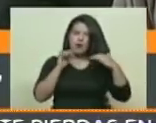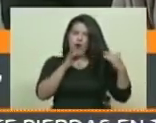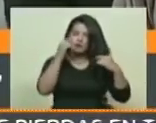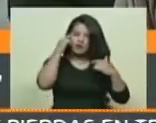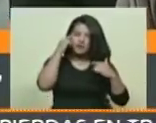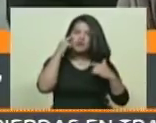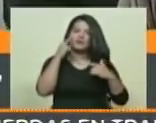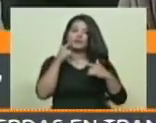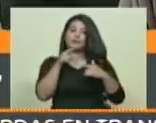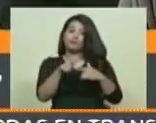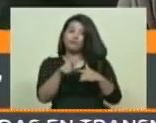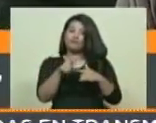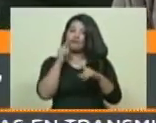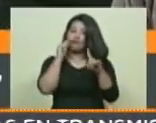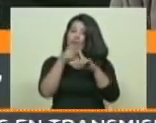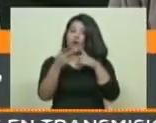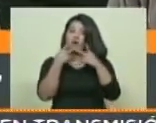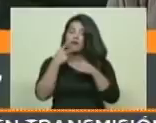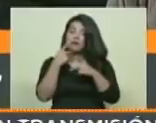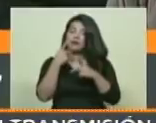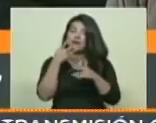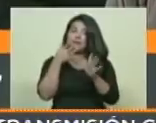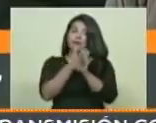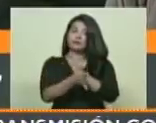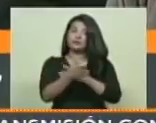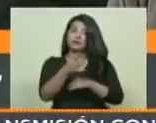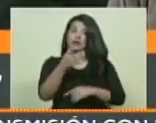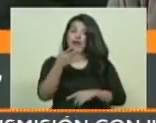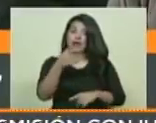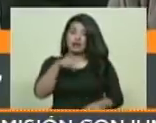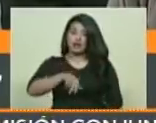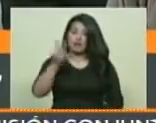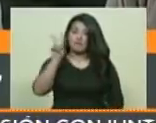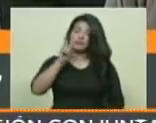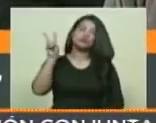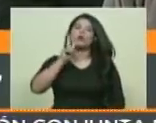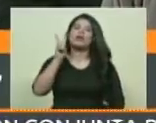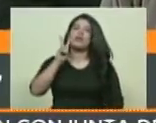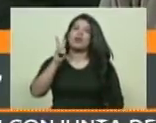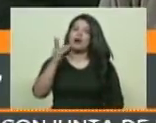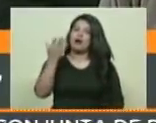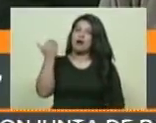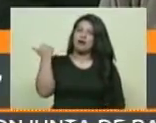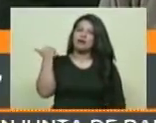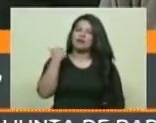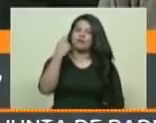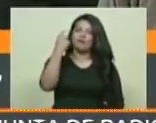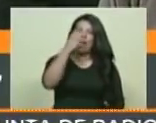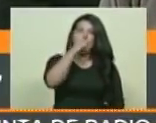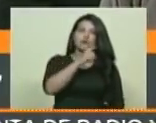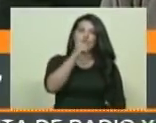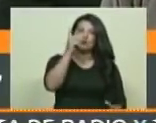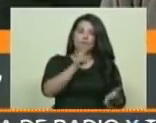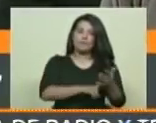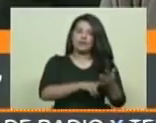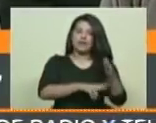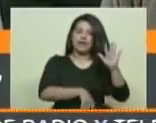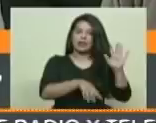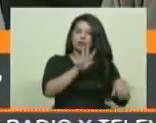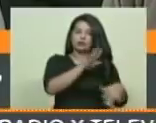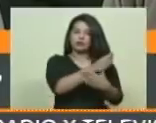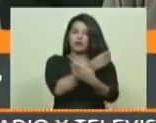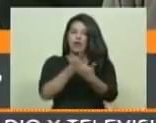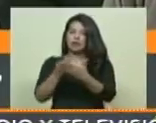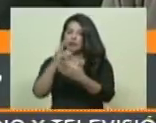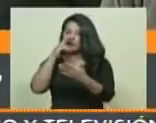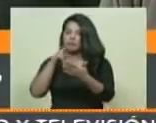y conexos ocurridos en la República Bolivariana de Venezuela entre los años 2014